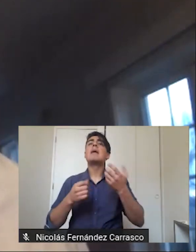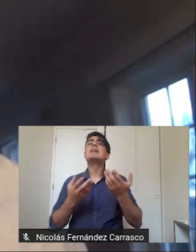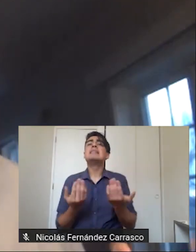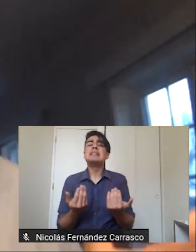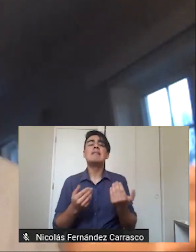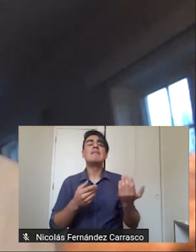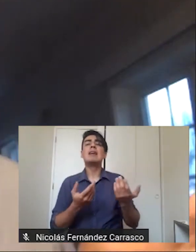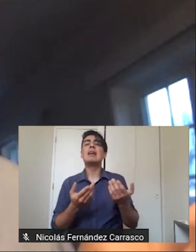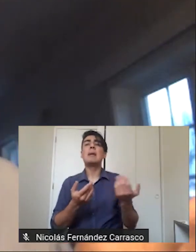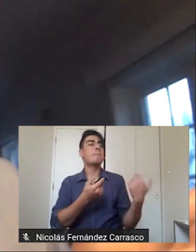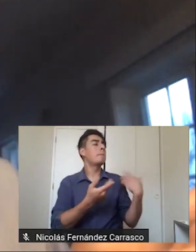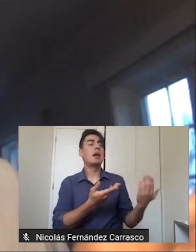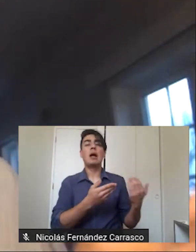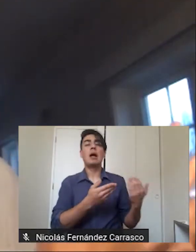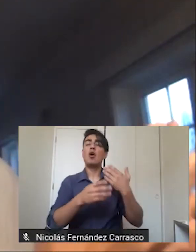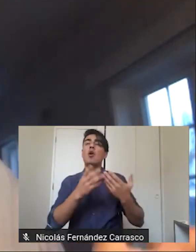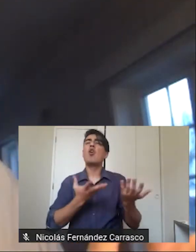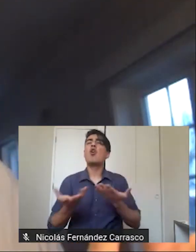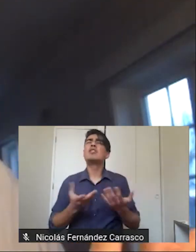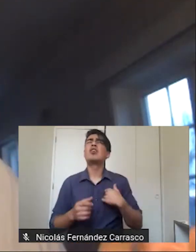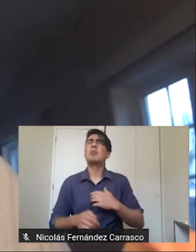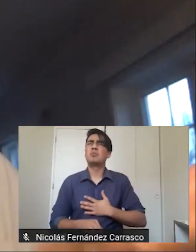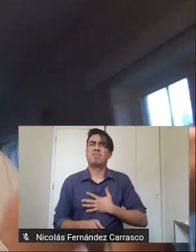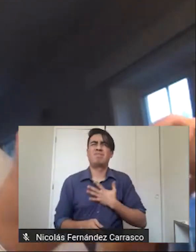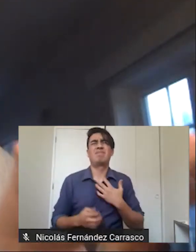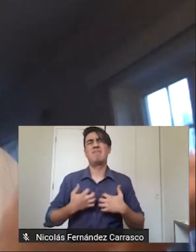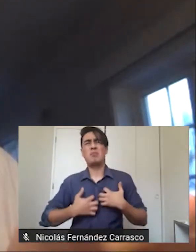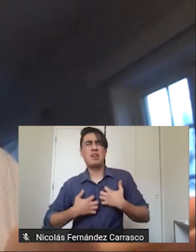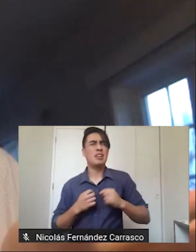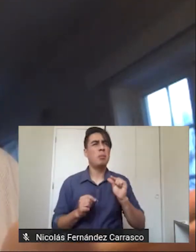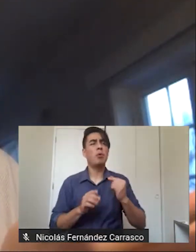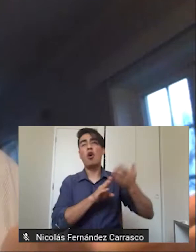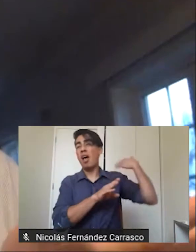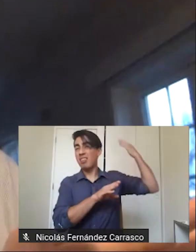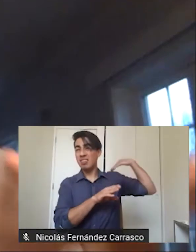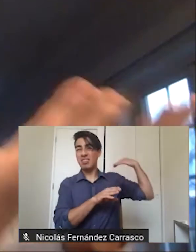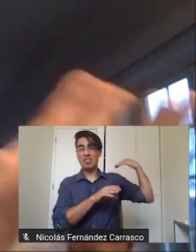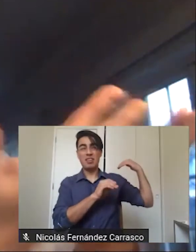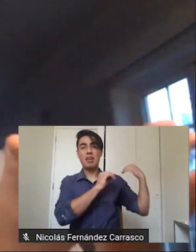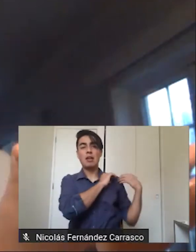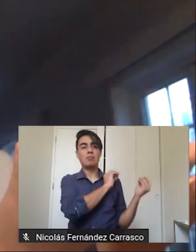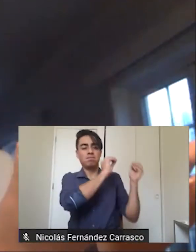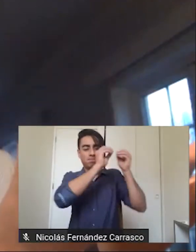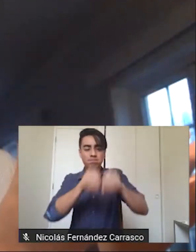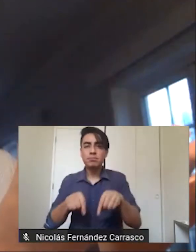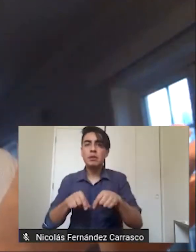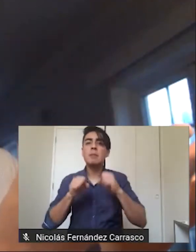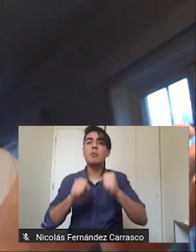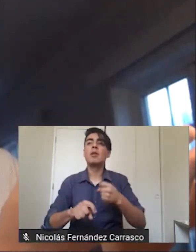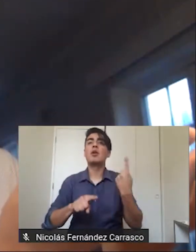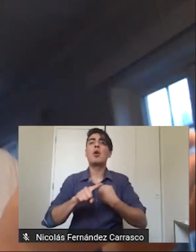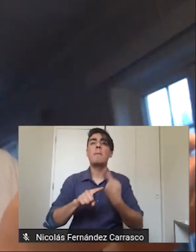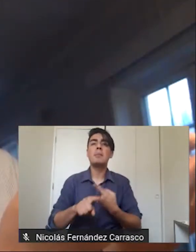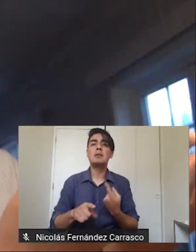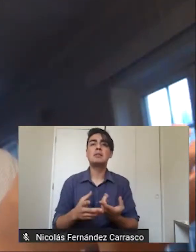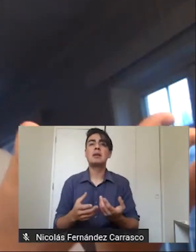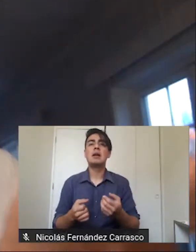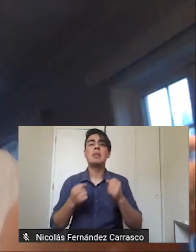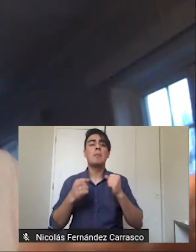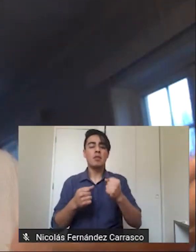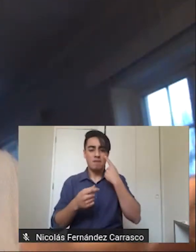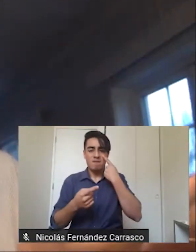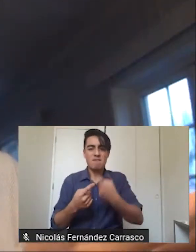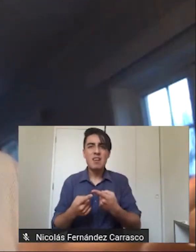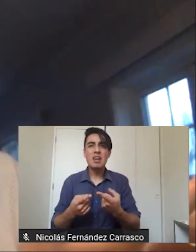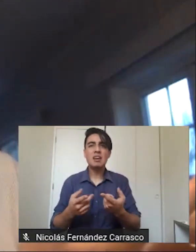pasado, mirarlas, observarlas, pesarlas, olerlas y decir, ya